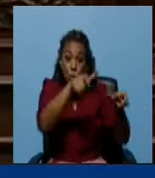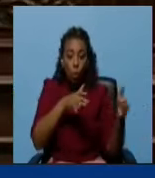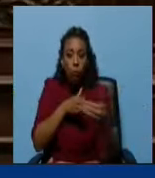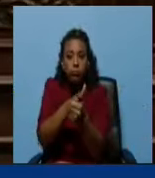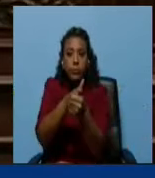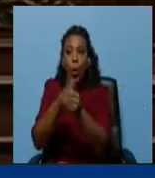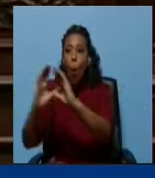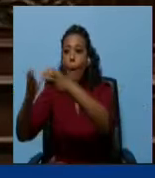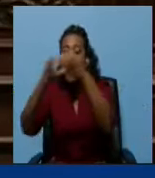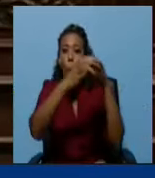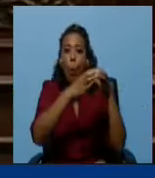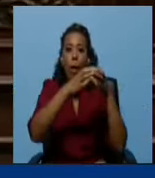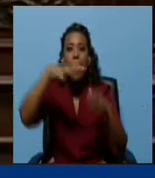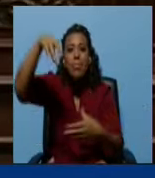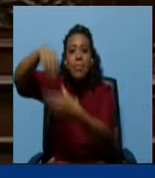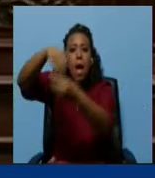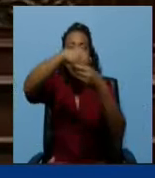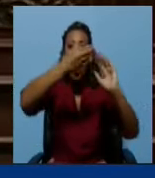colectivo, amplio,